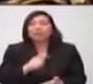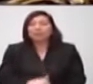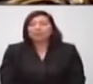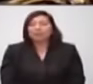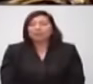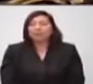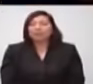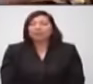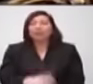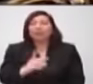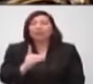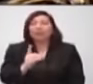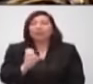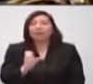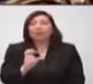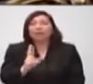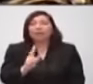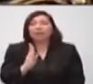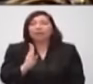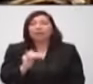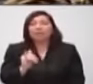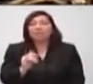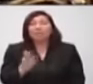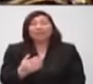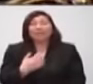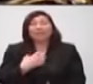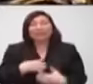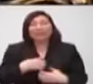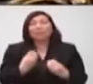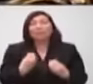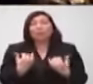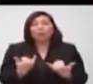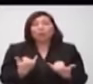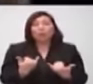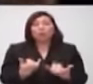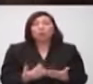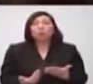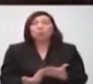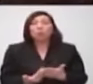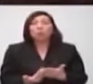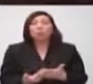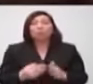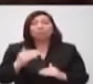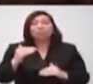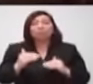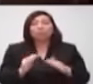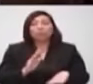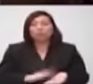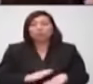en el Derby. Esa es una de las grandes molestias, pero es porque estamos haciendo un nuevo paso a desnivel